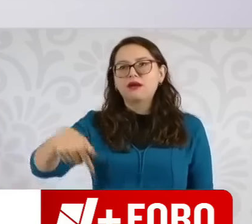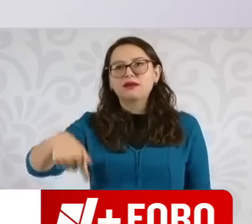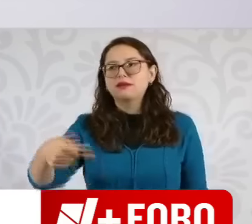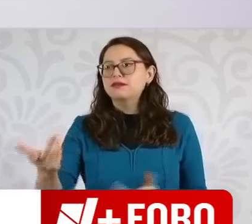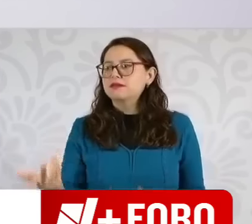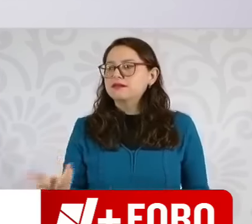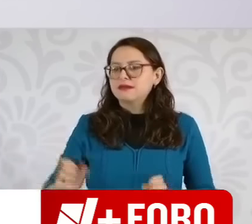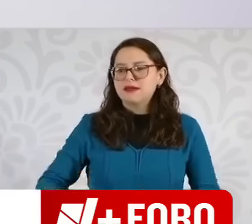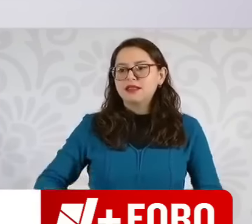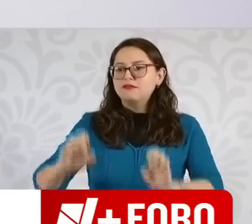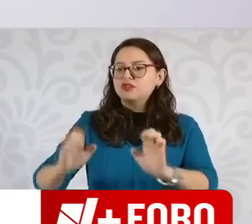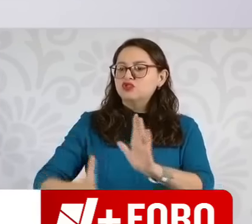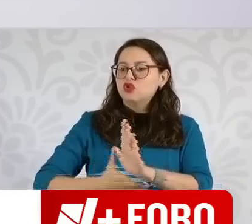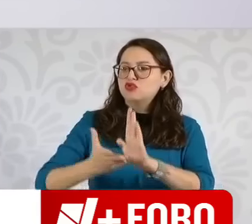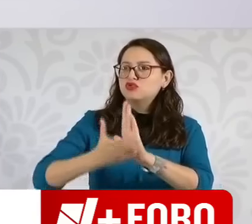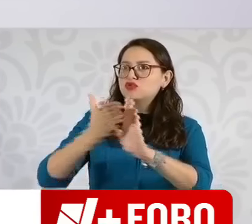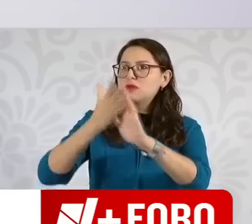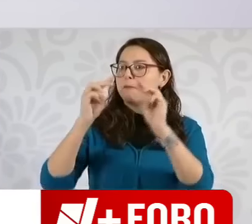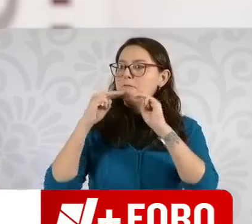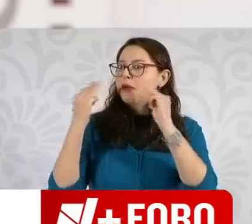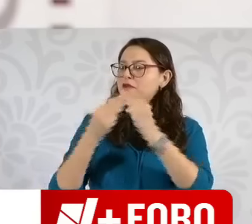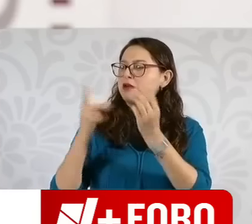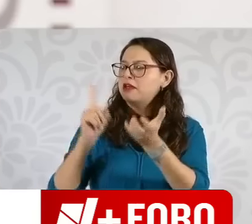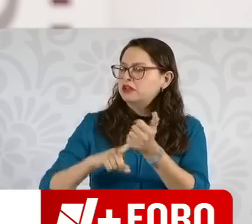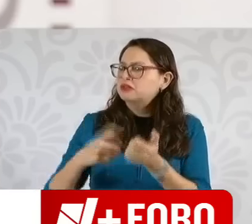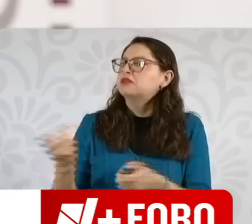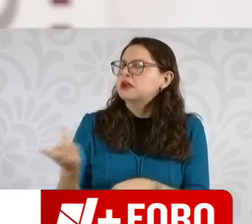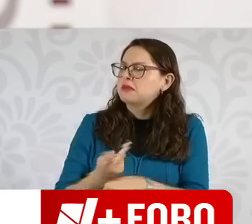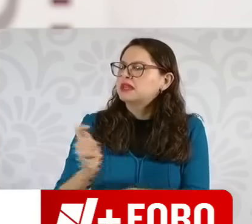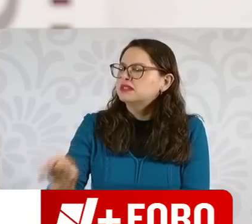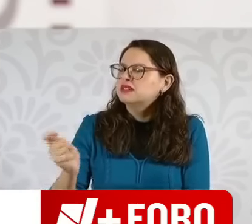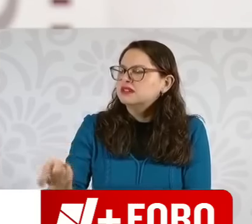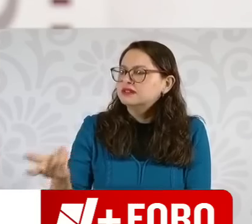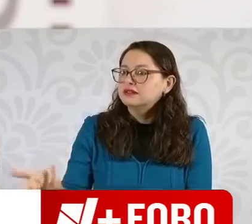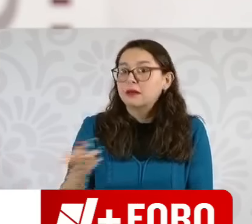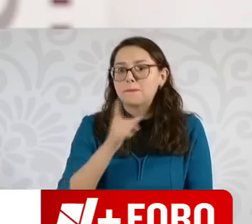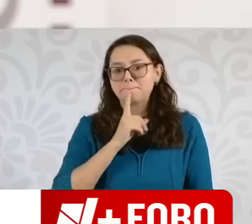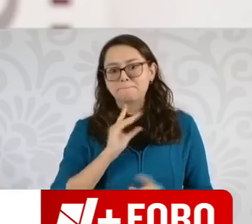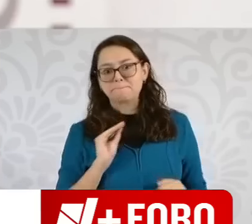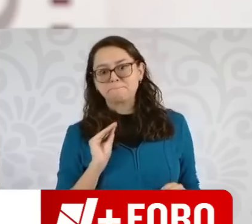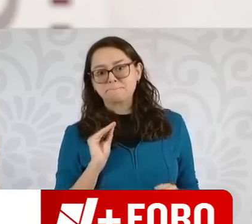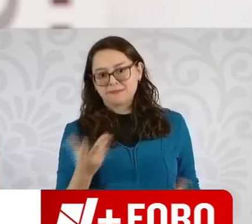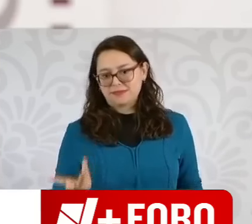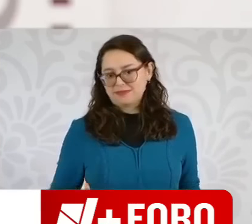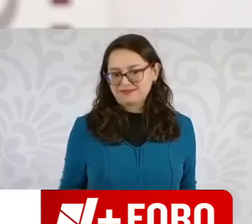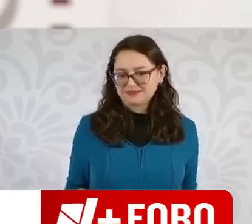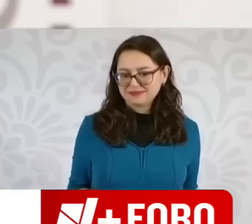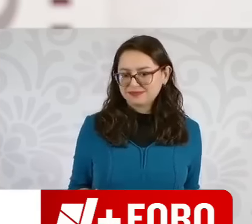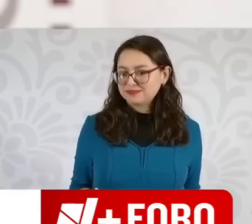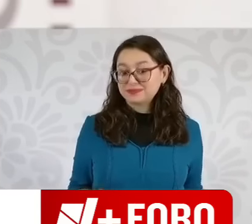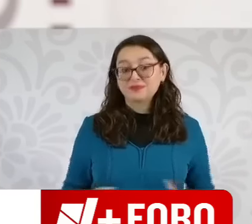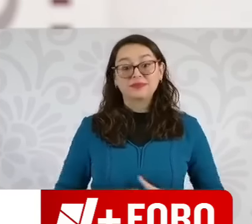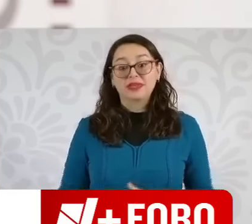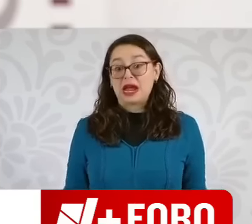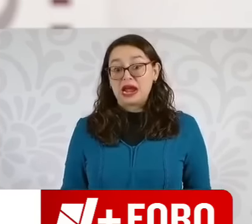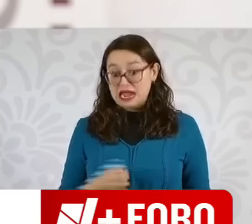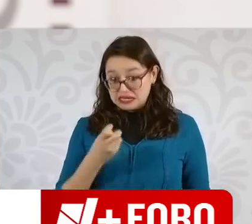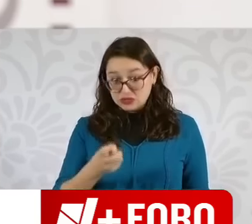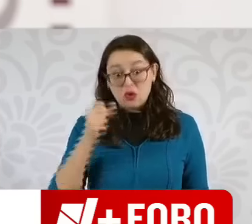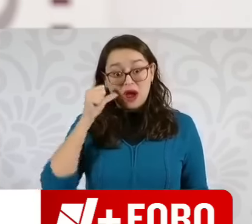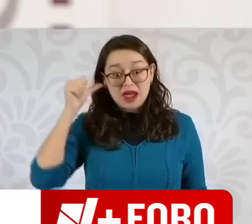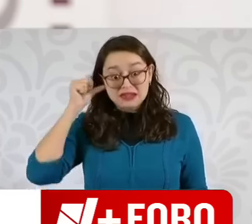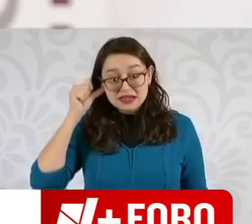Y cuestionó también que Estados Unidos otorgara a García Luna hace años diversos premios y condecoraciones a través del FBI, de